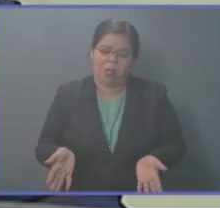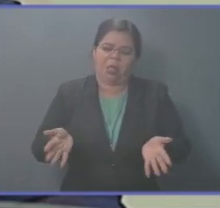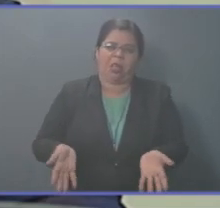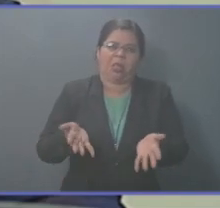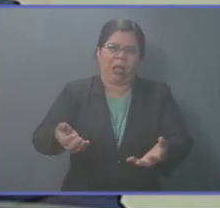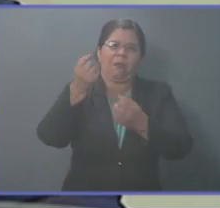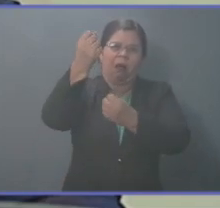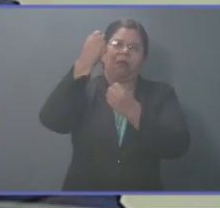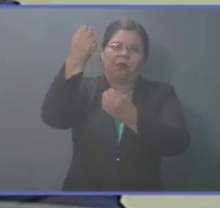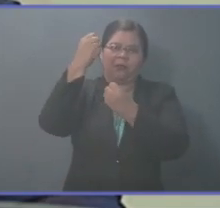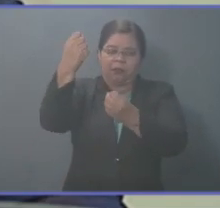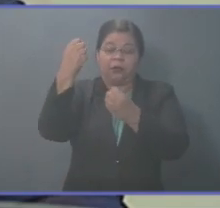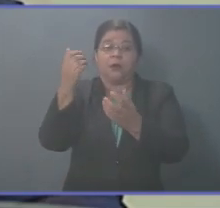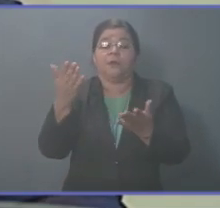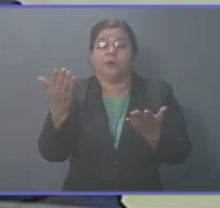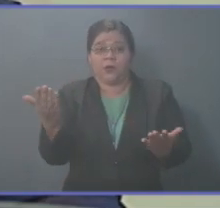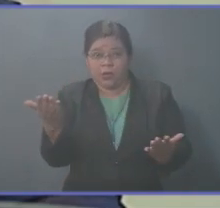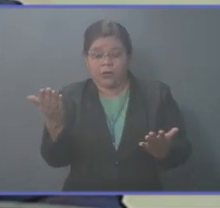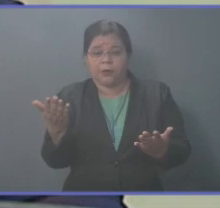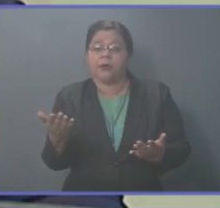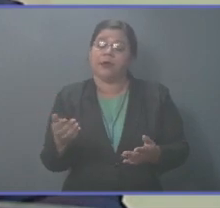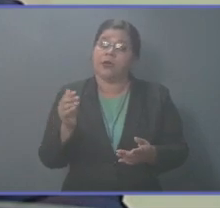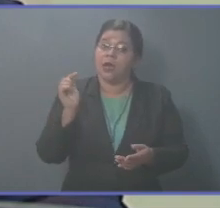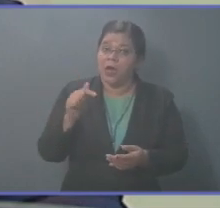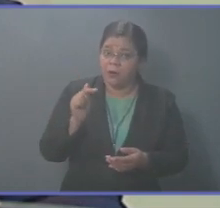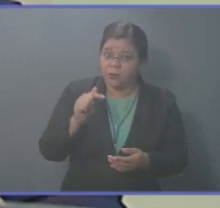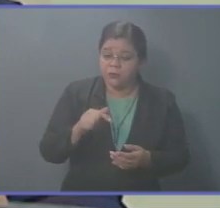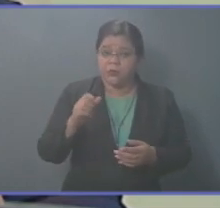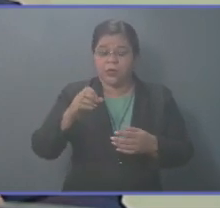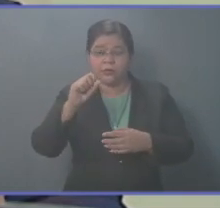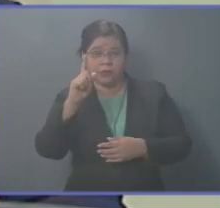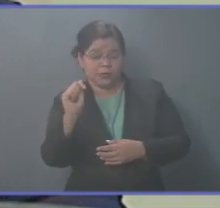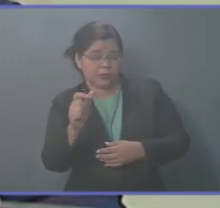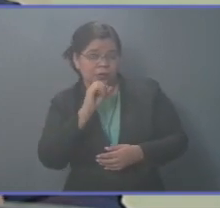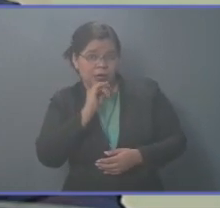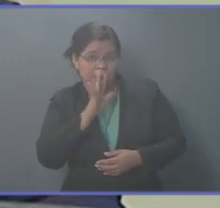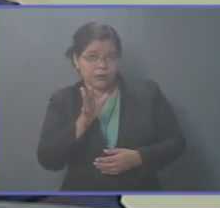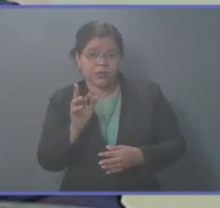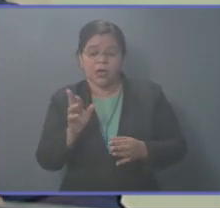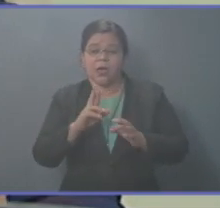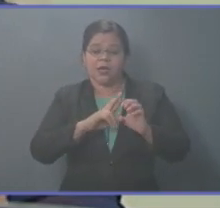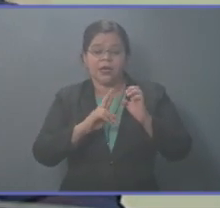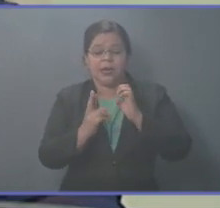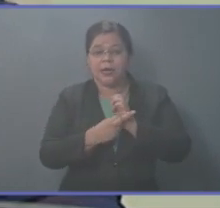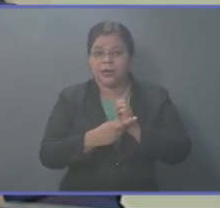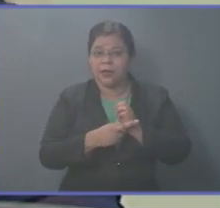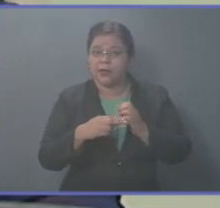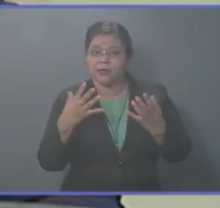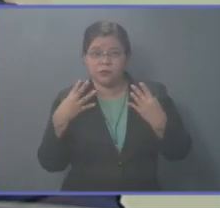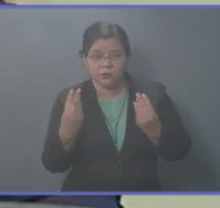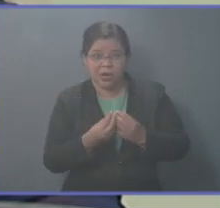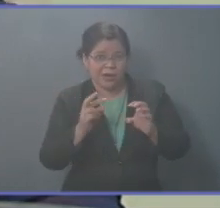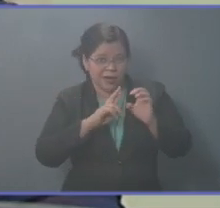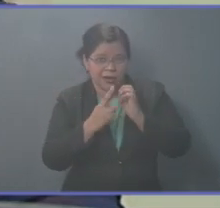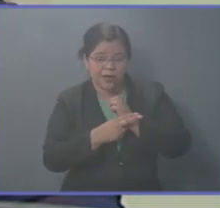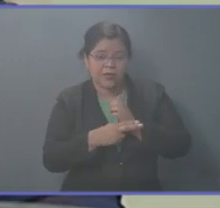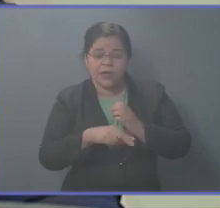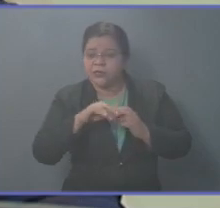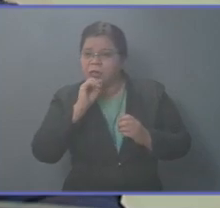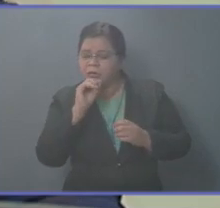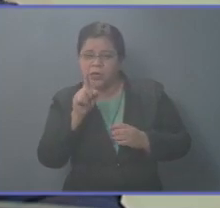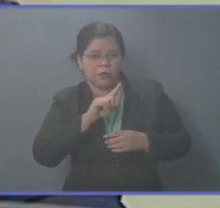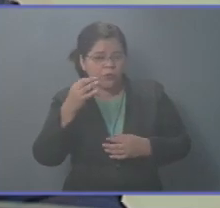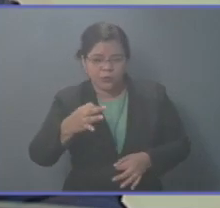de su cuenta oficial de Twitter. Al respecto, esta sala considera que las redes sociales, cuando no se requiera la actuación